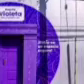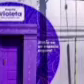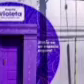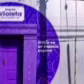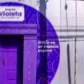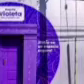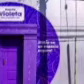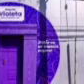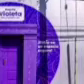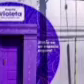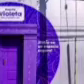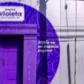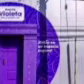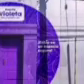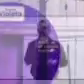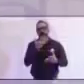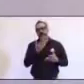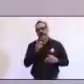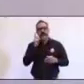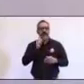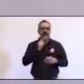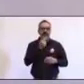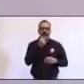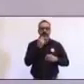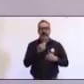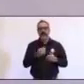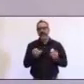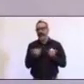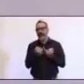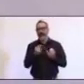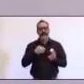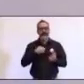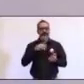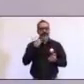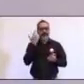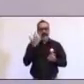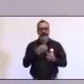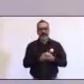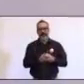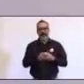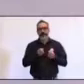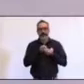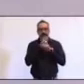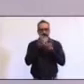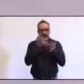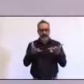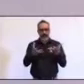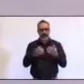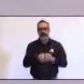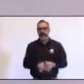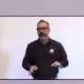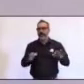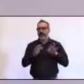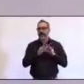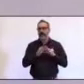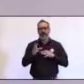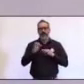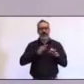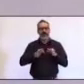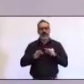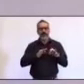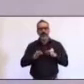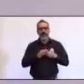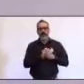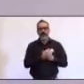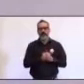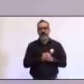niñas. Quiero compartir con ustedes la numeralia tan importante que hemos trabajado y atendido desde el sistema. En